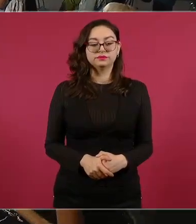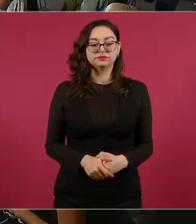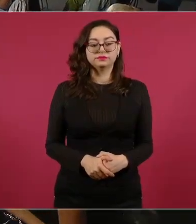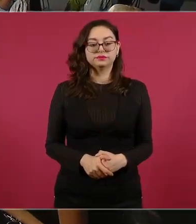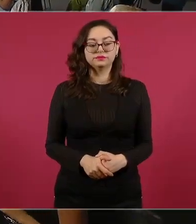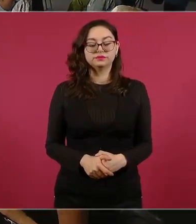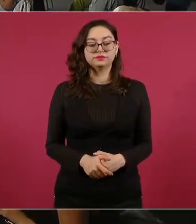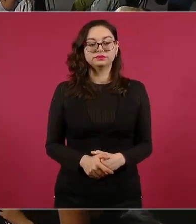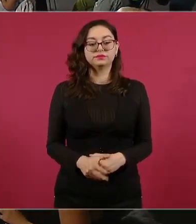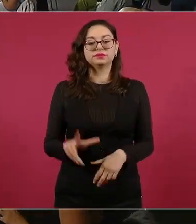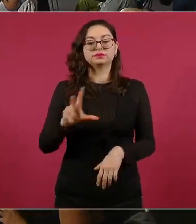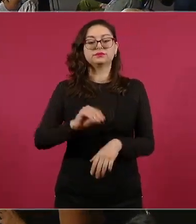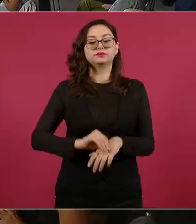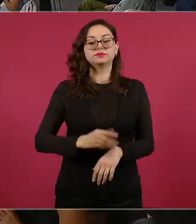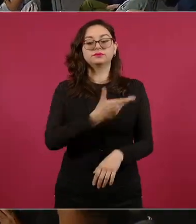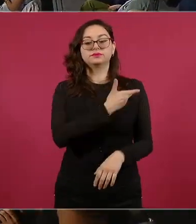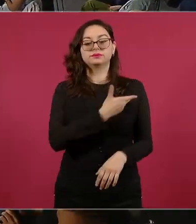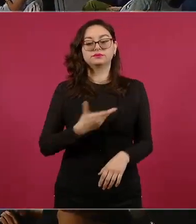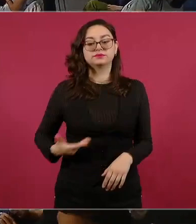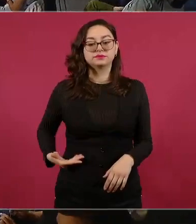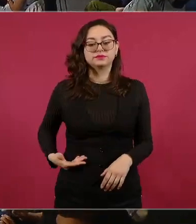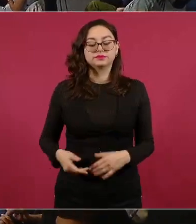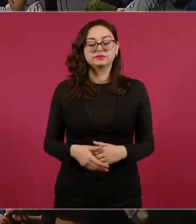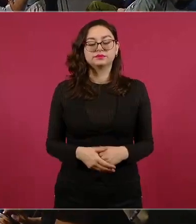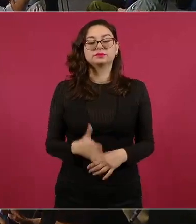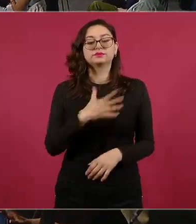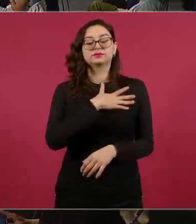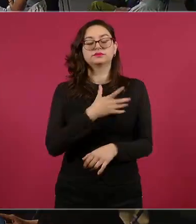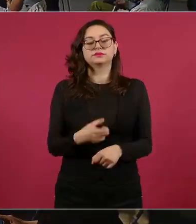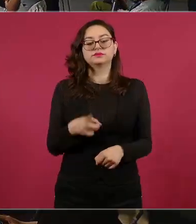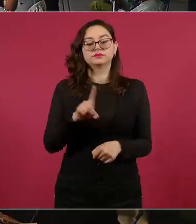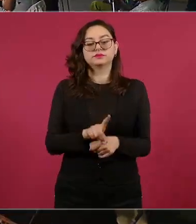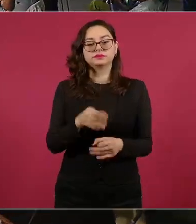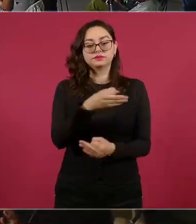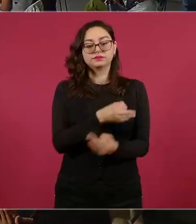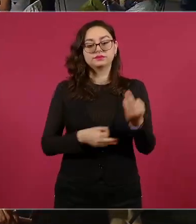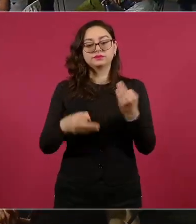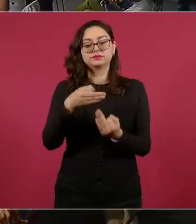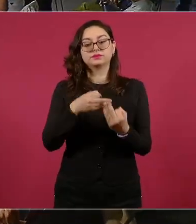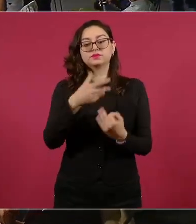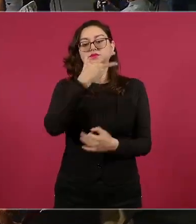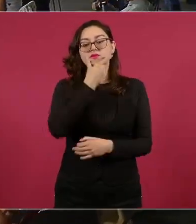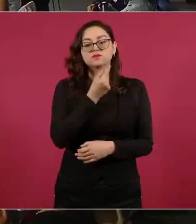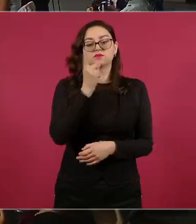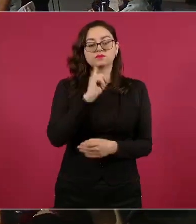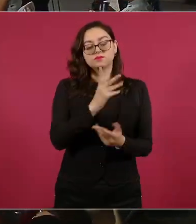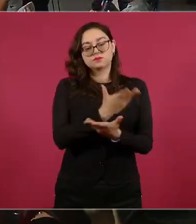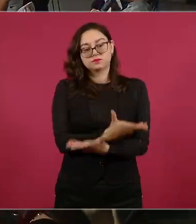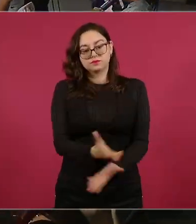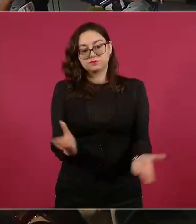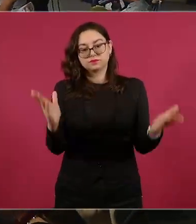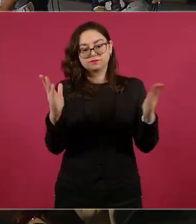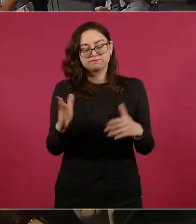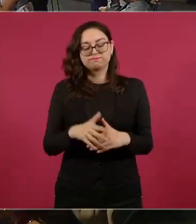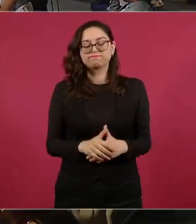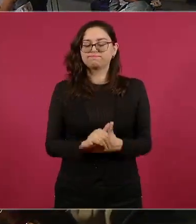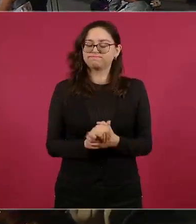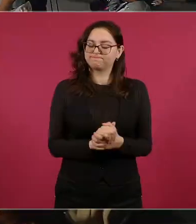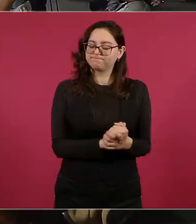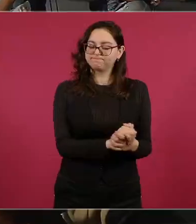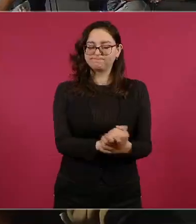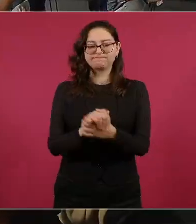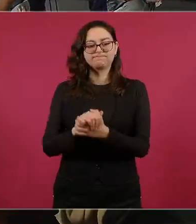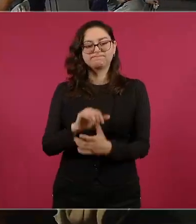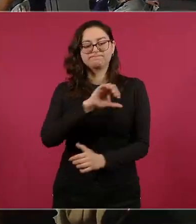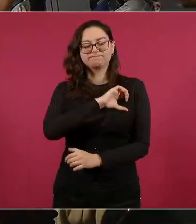Con su permiso, señor presidente, muy buenos días a todas y todos ustedes. Los saludo con el afecto de siempre. Y